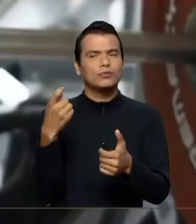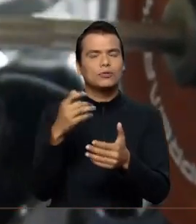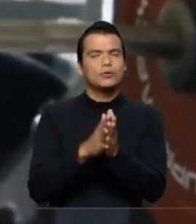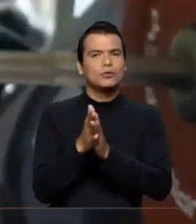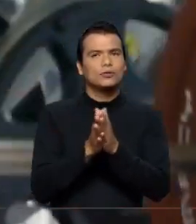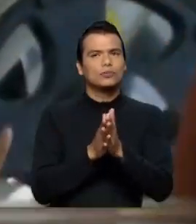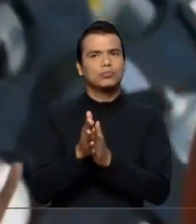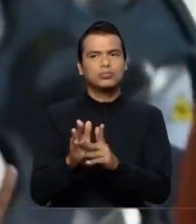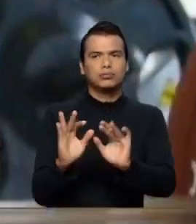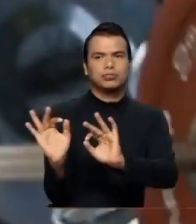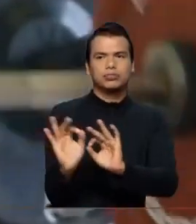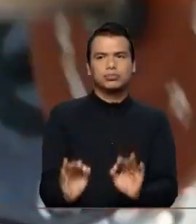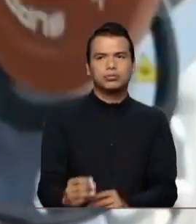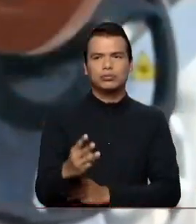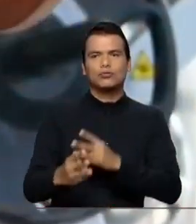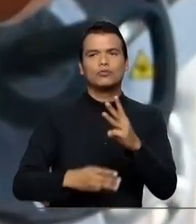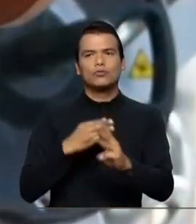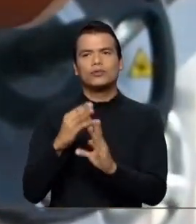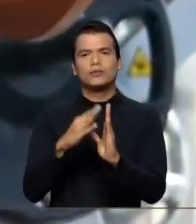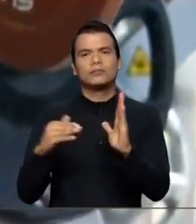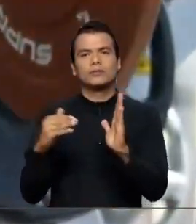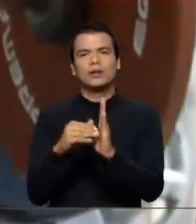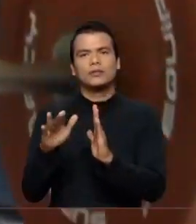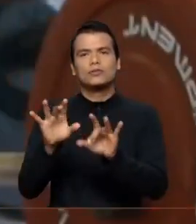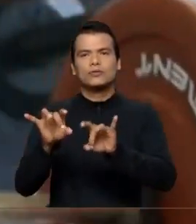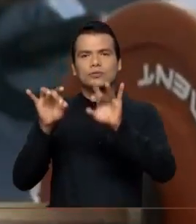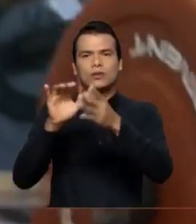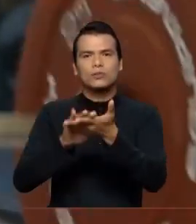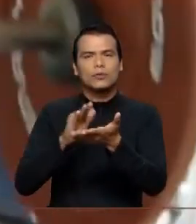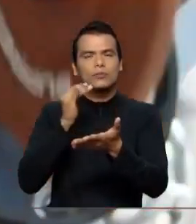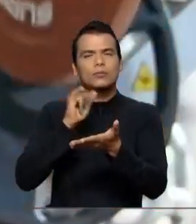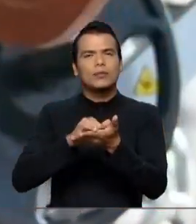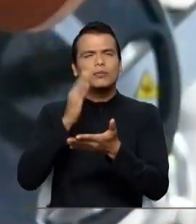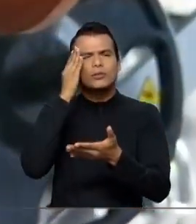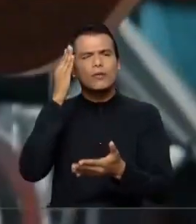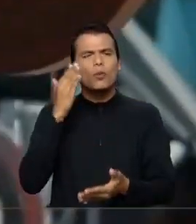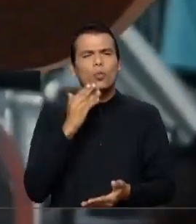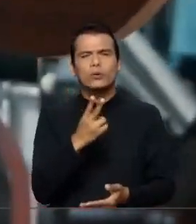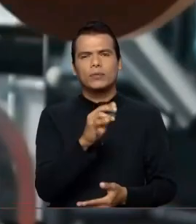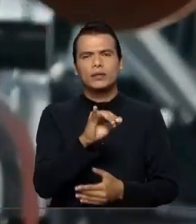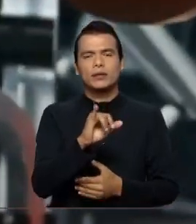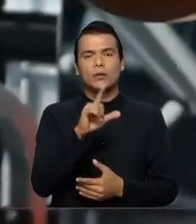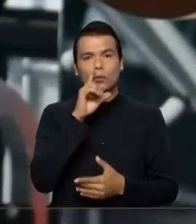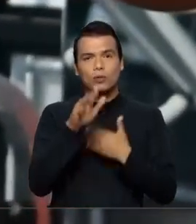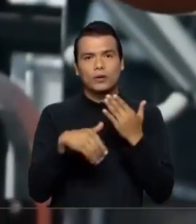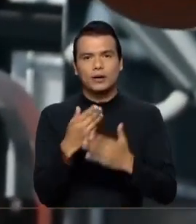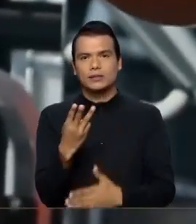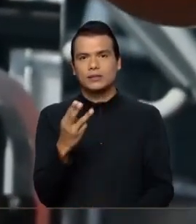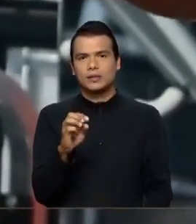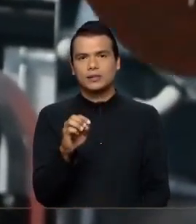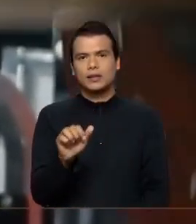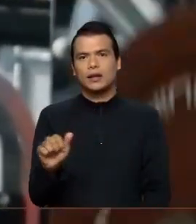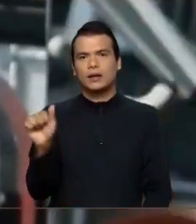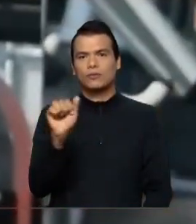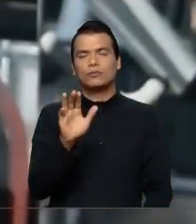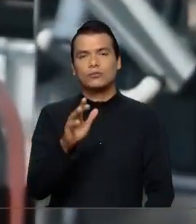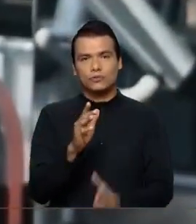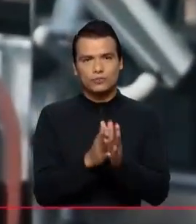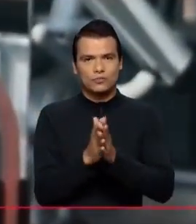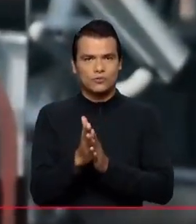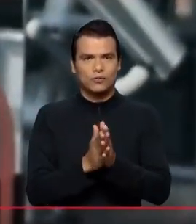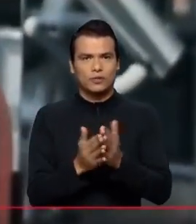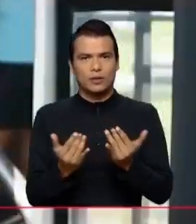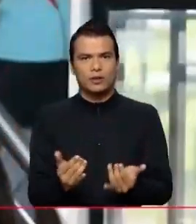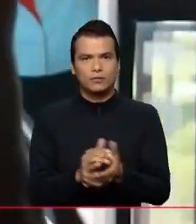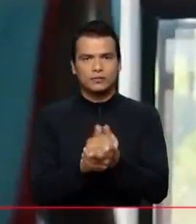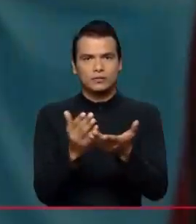y Australia que será del 20 de Julio al 20 de agosto por eso giramos nuestra información y le doy un apretón de manos y un fuerte abrazo